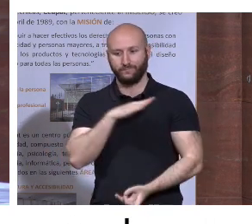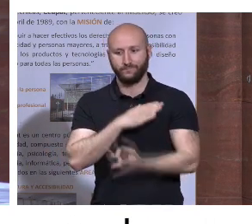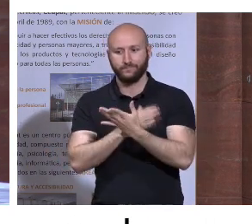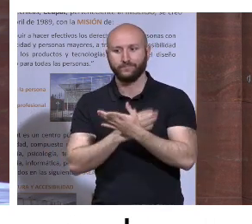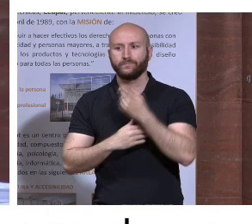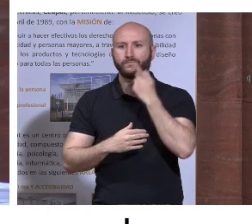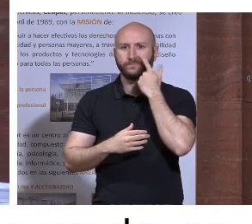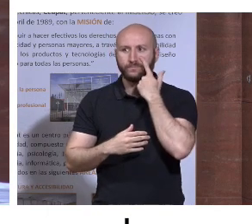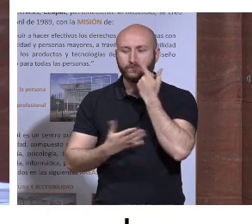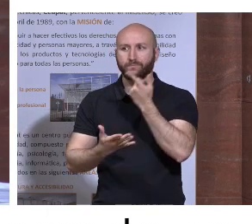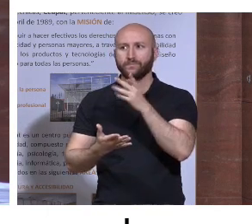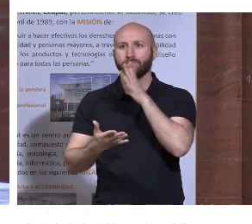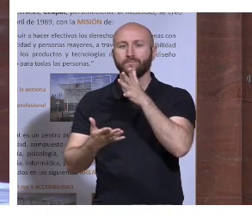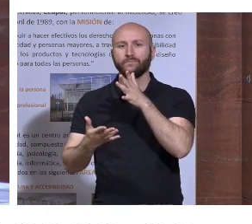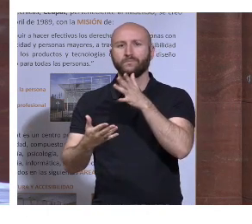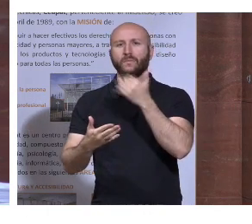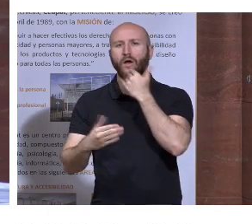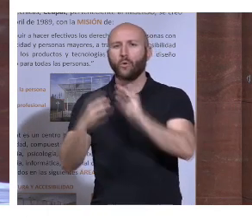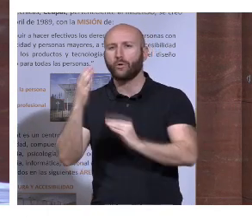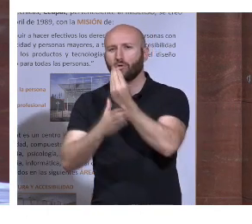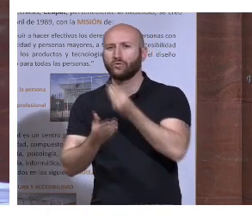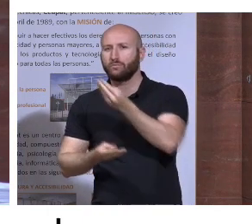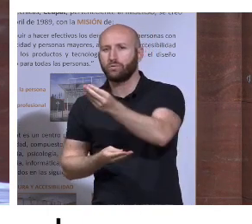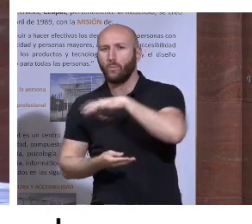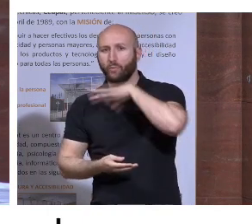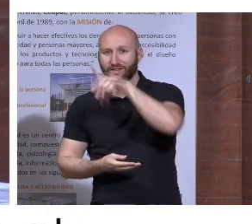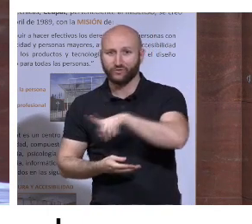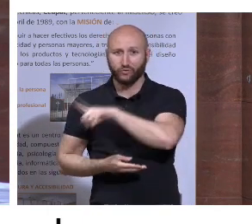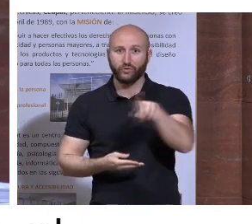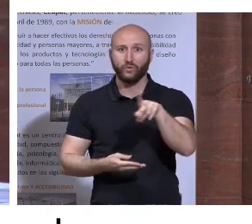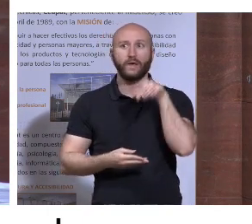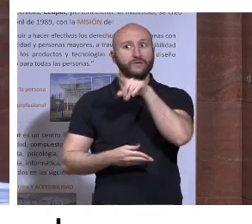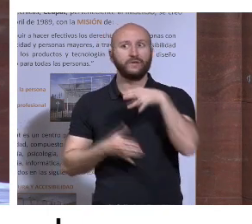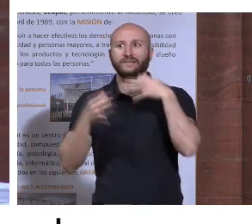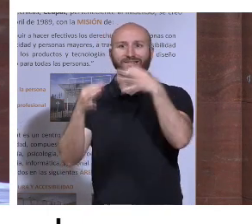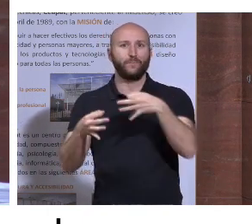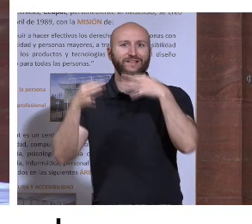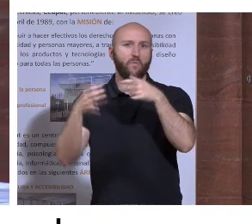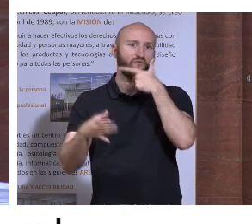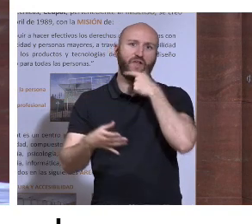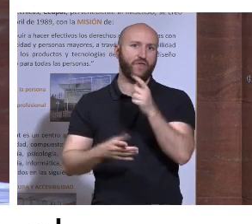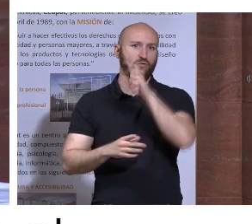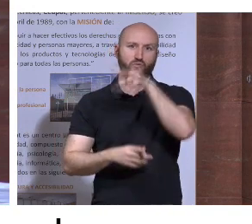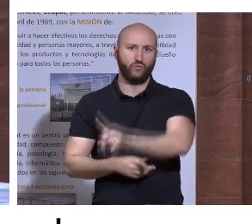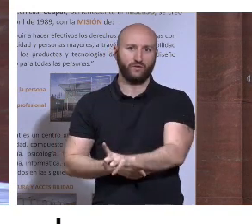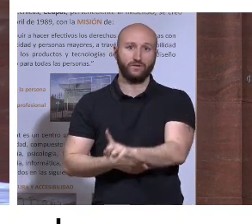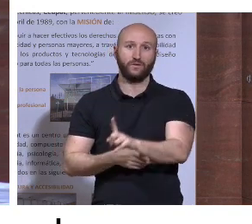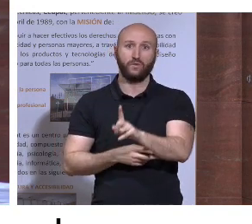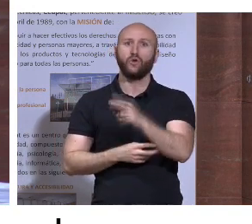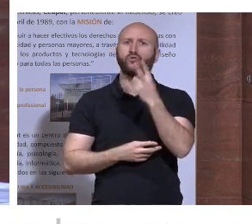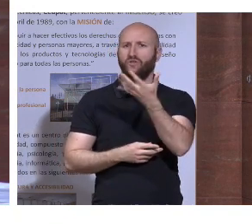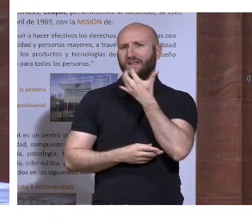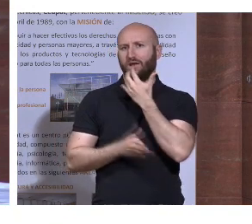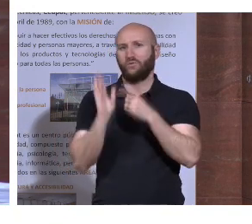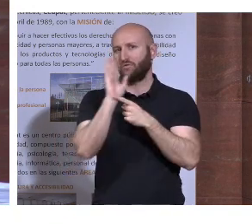una necesidad para el producto o el servicio. Una cosa que no es siempre tan fácil. Tengo dos ejemplos